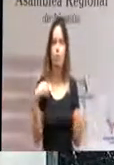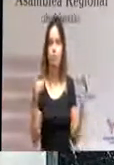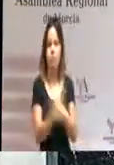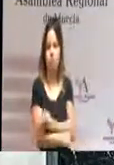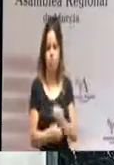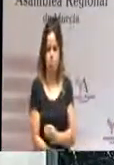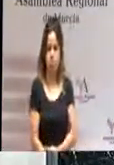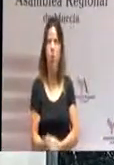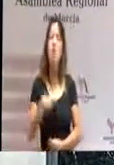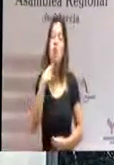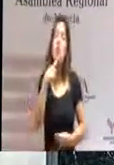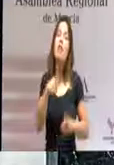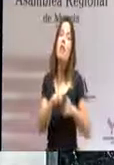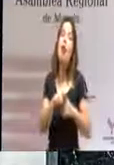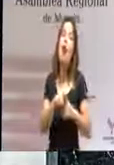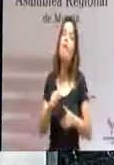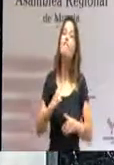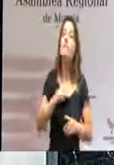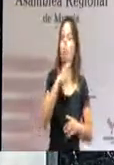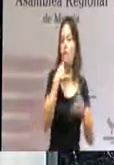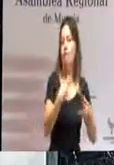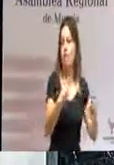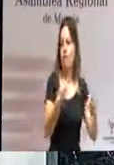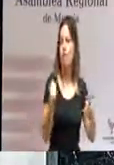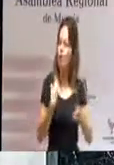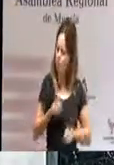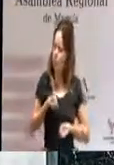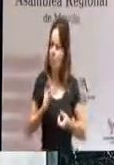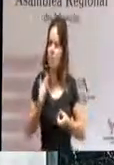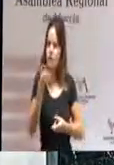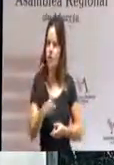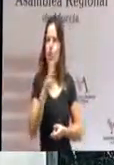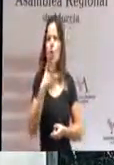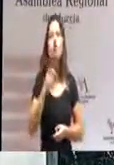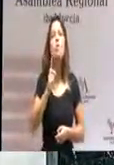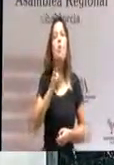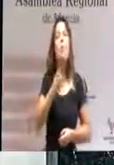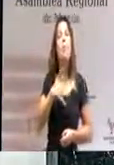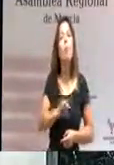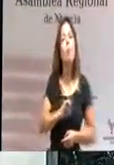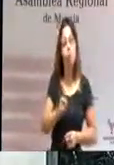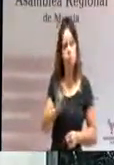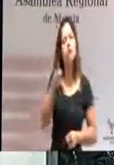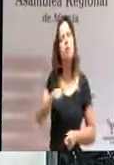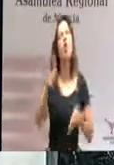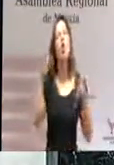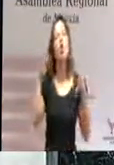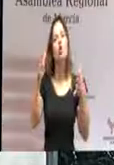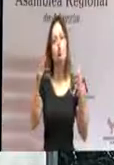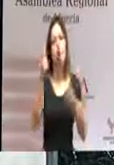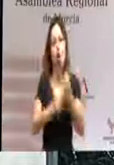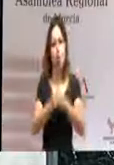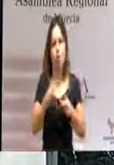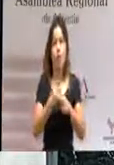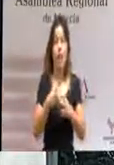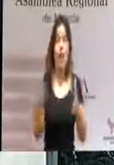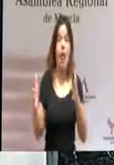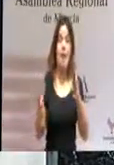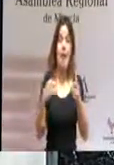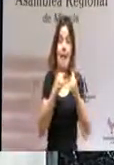es populismo. Tome otra cápsula de populismo, pero no de Podemos, sino del Consejo Económico y Social. Durante el periodo de